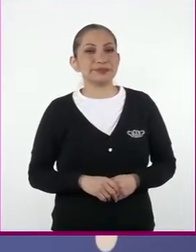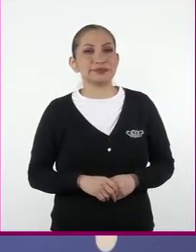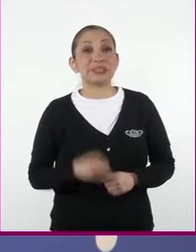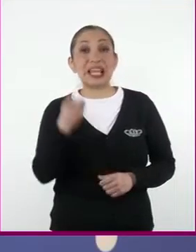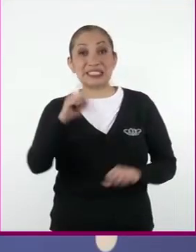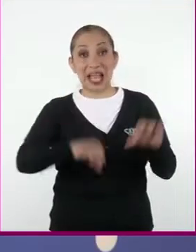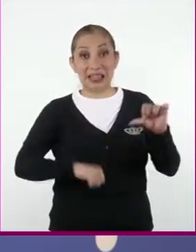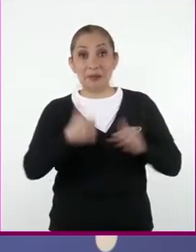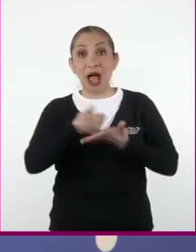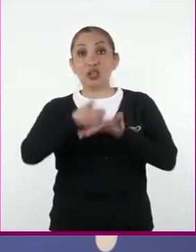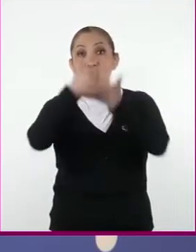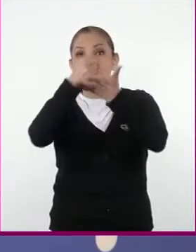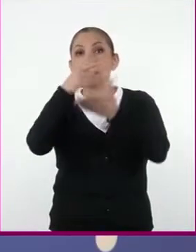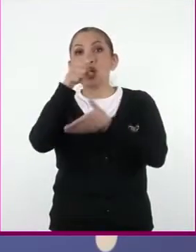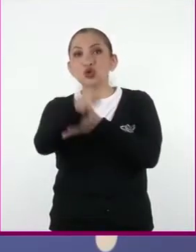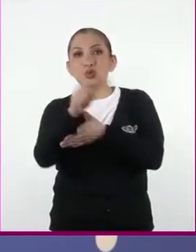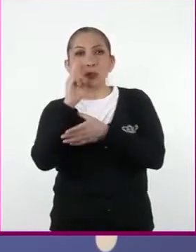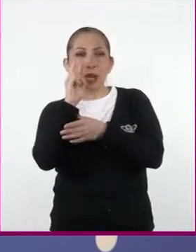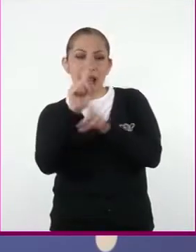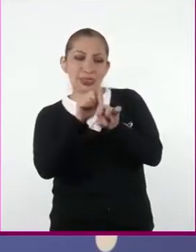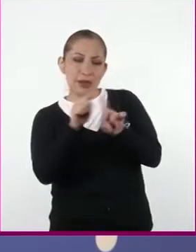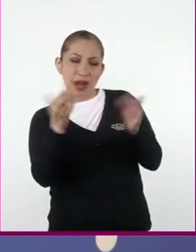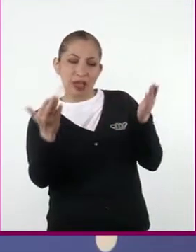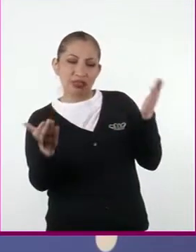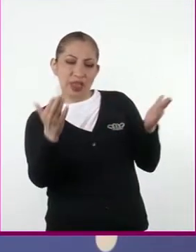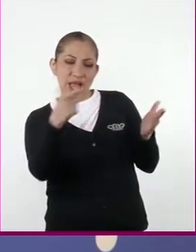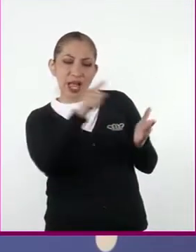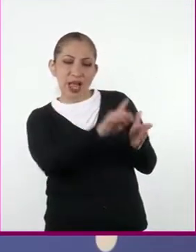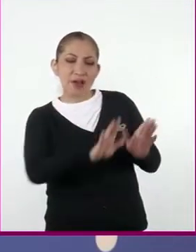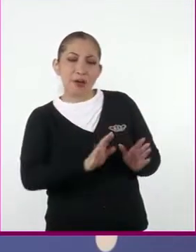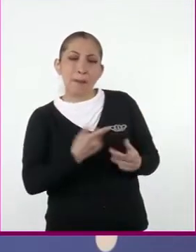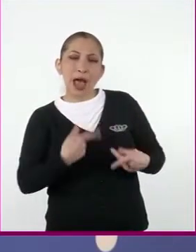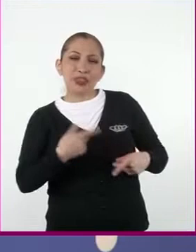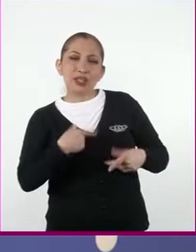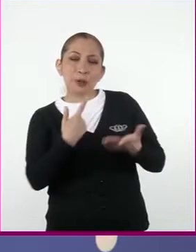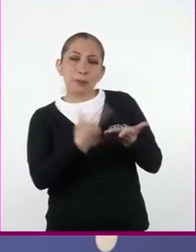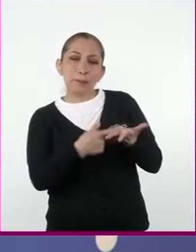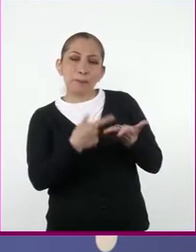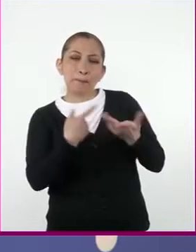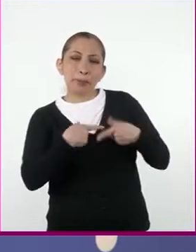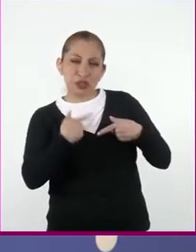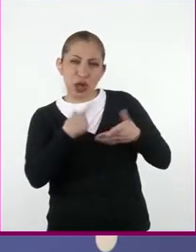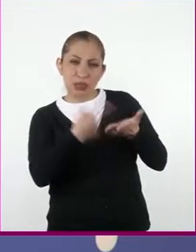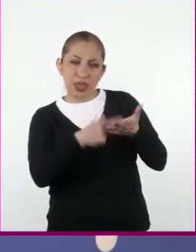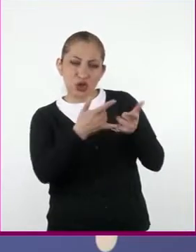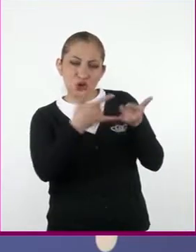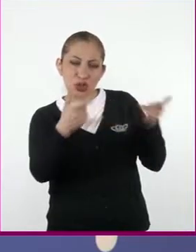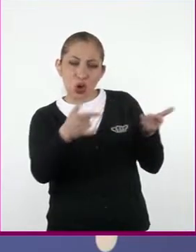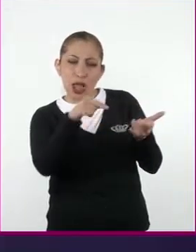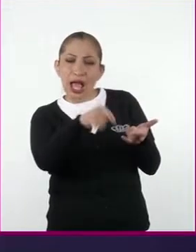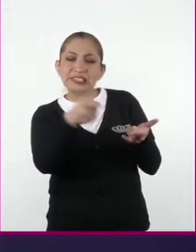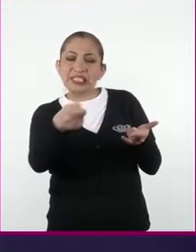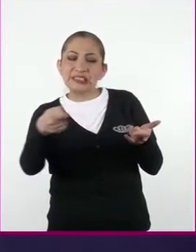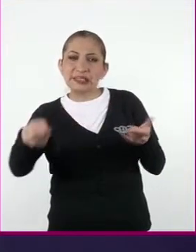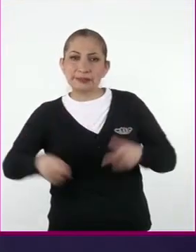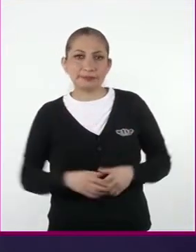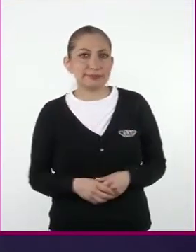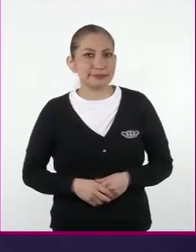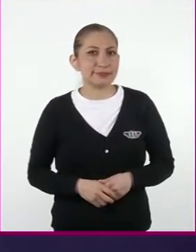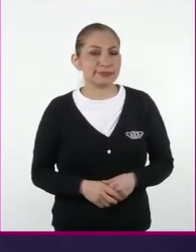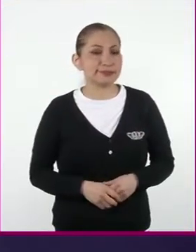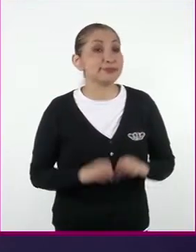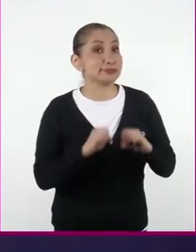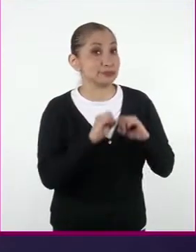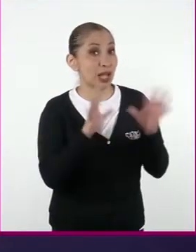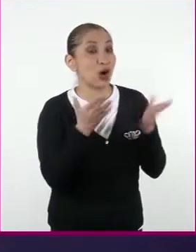Esta actividad les servirá para aprender a distinguir los diferentes tipos de personajes que existen en una historia.